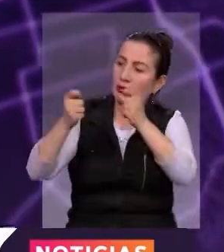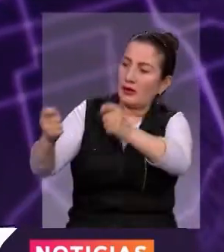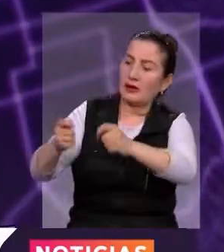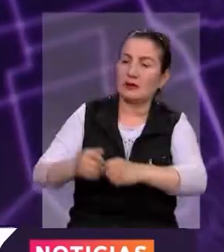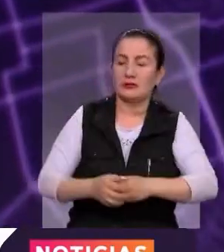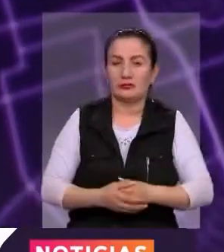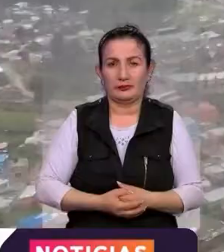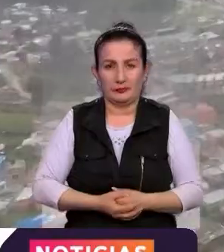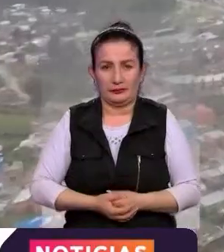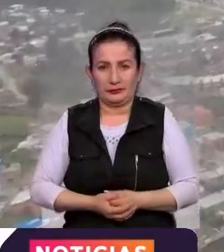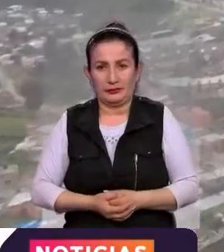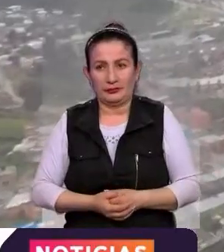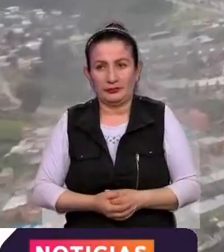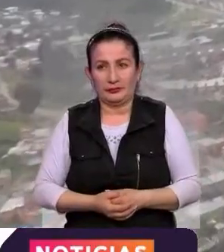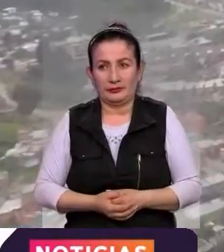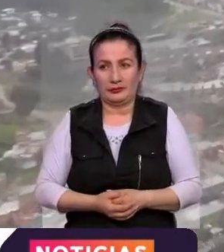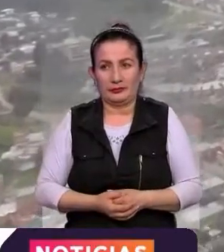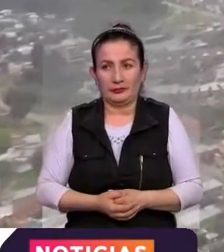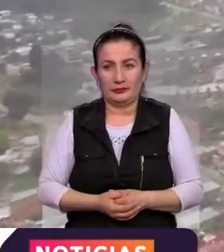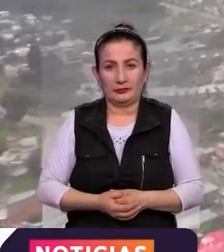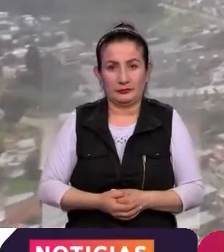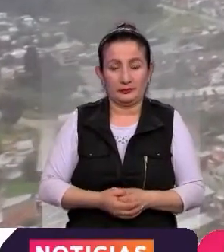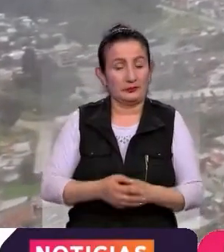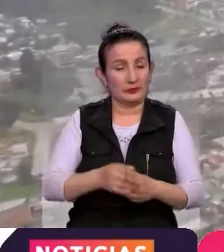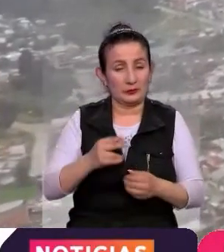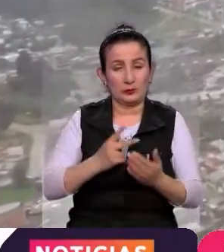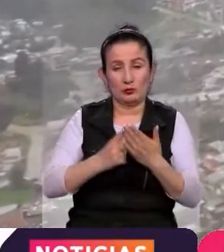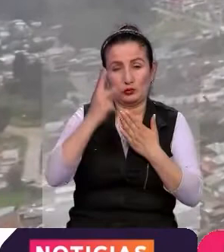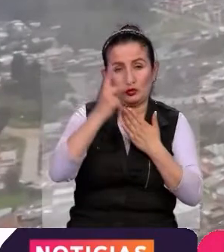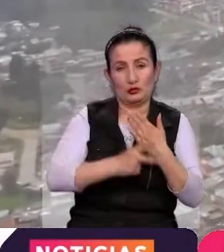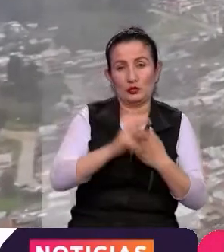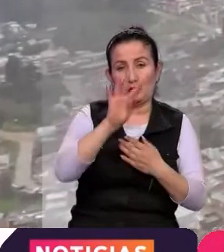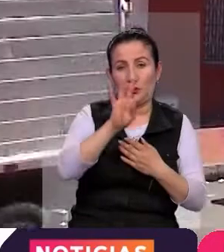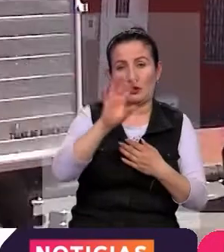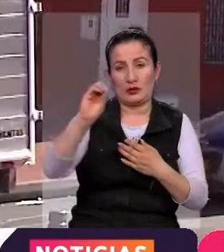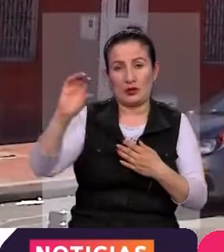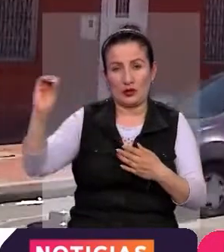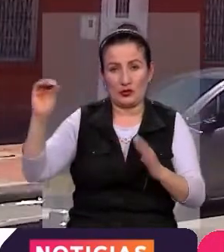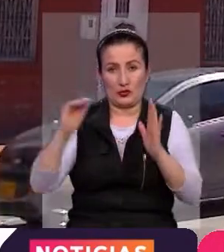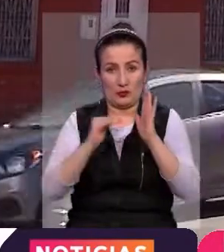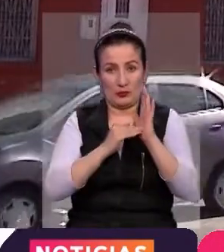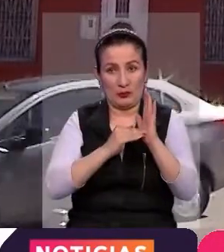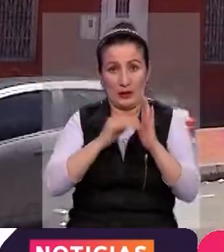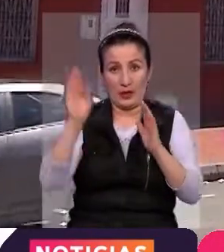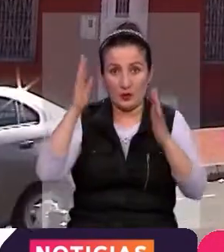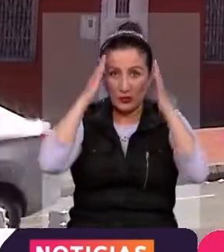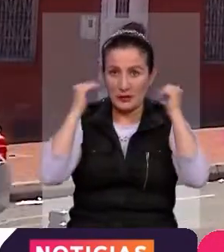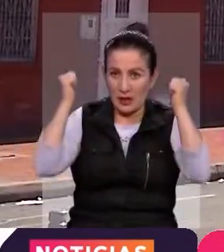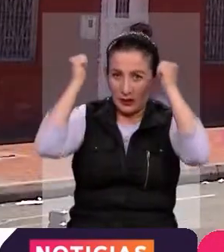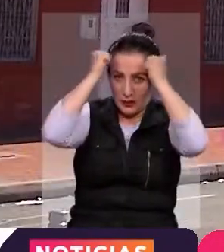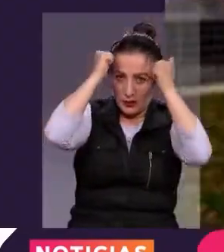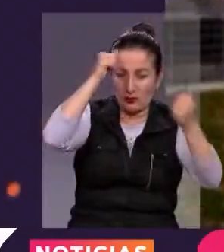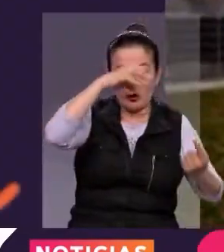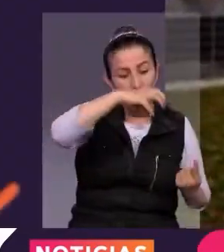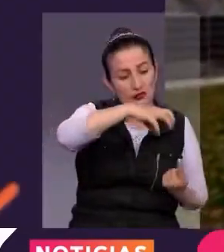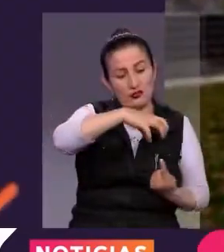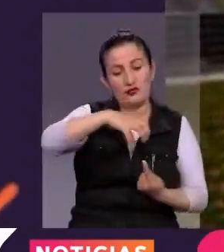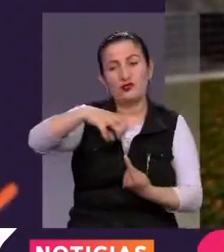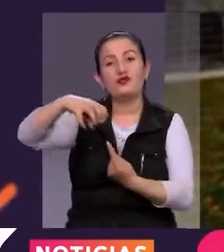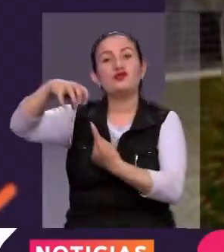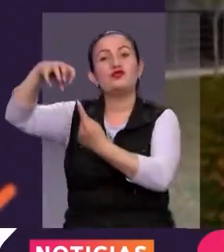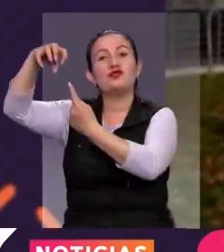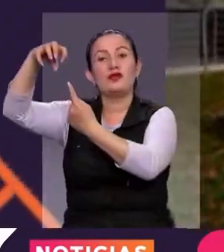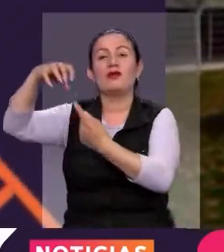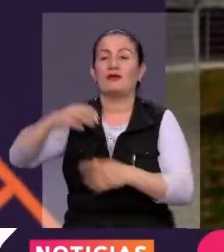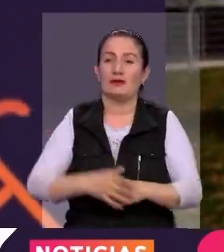oferta. Con este proyecto, más de 400.000 habitantes de la localidad se verán beneficiados y podrán aprovechar el